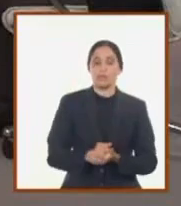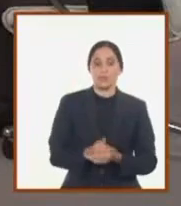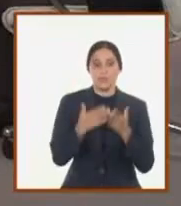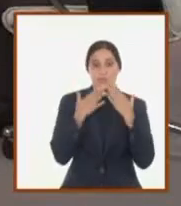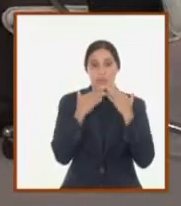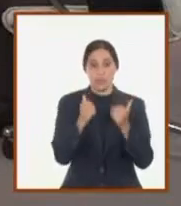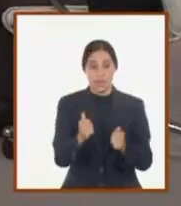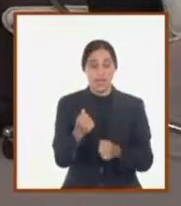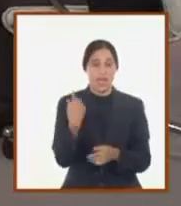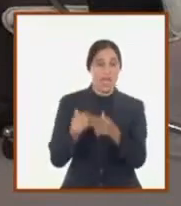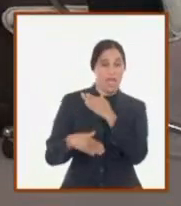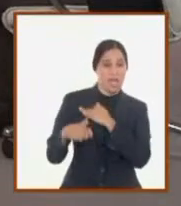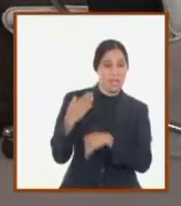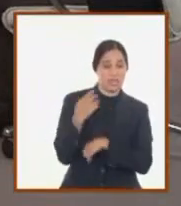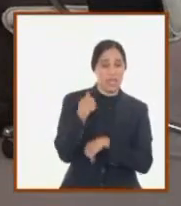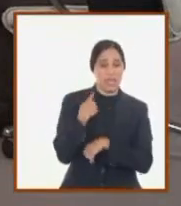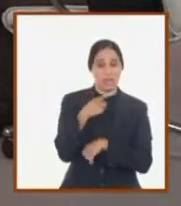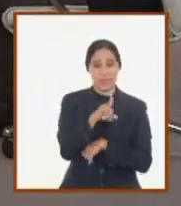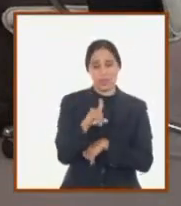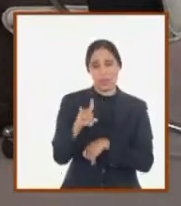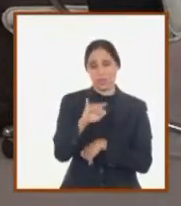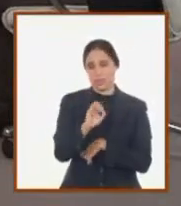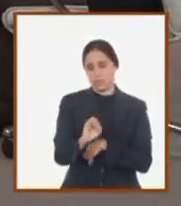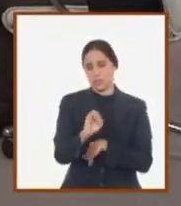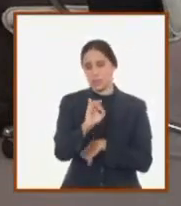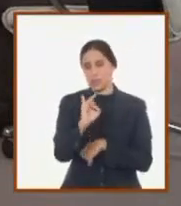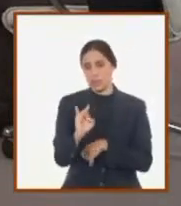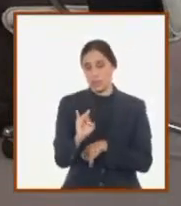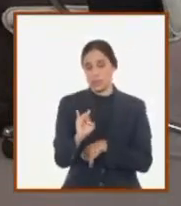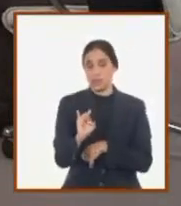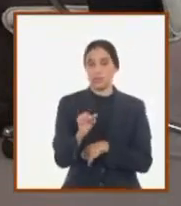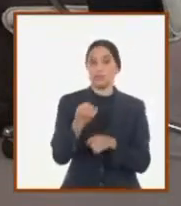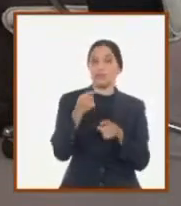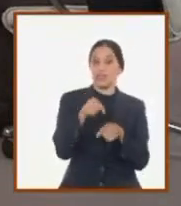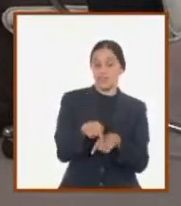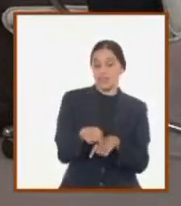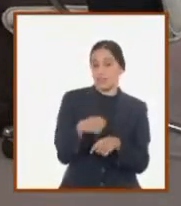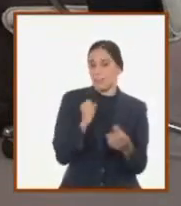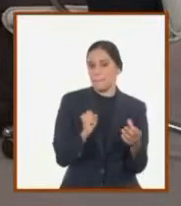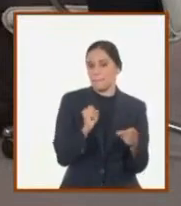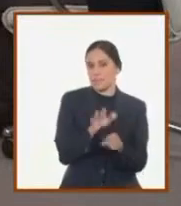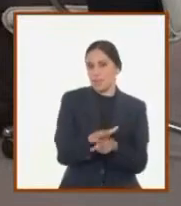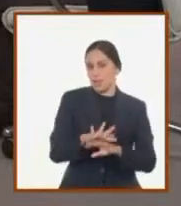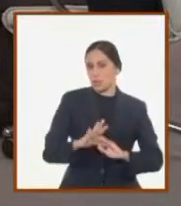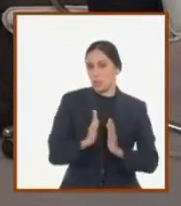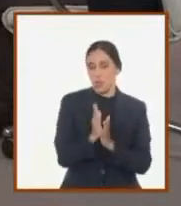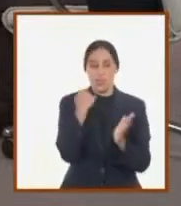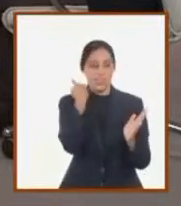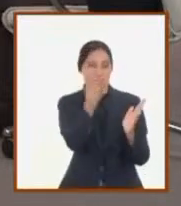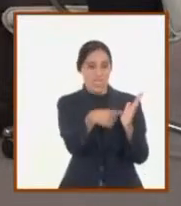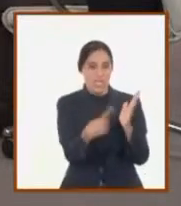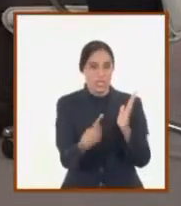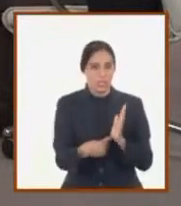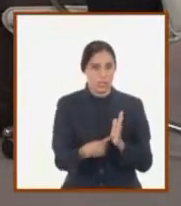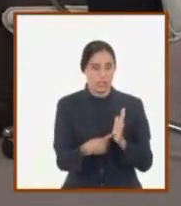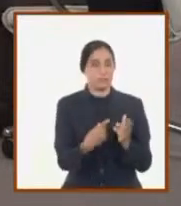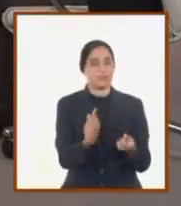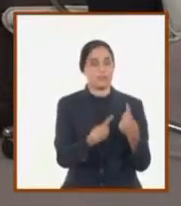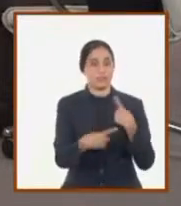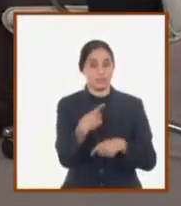entre el año 2007 y 2008 se empezó a implementar la Norma isad G que es la que tiene que ver con la descripción archivística con Los estándares